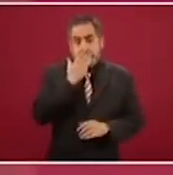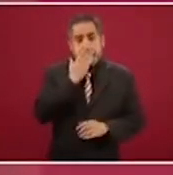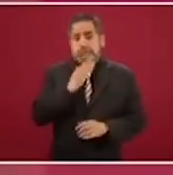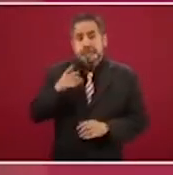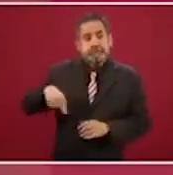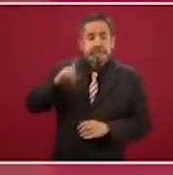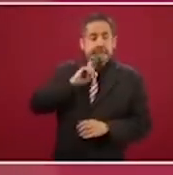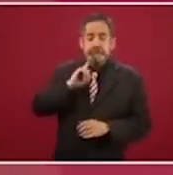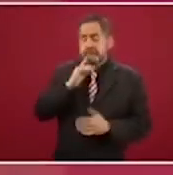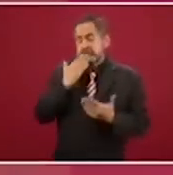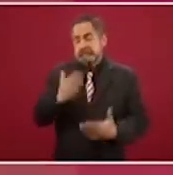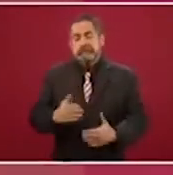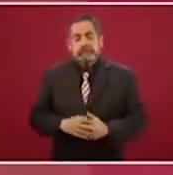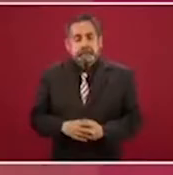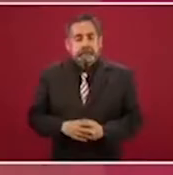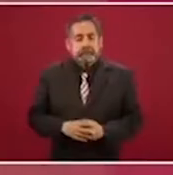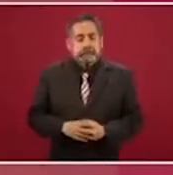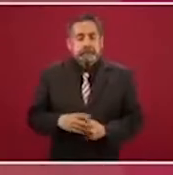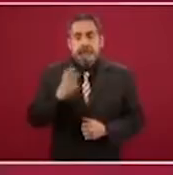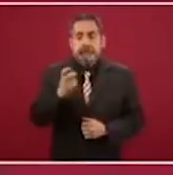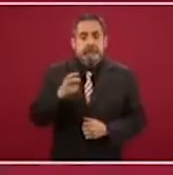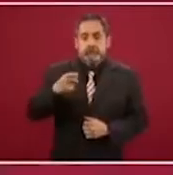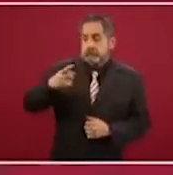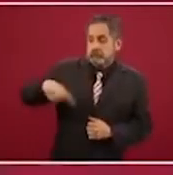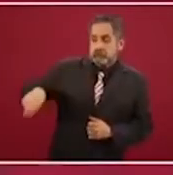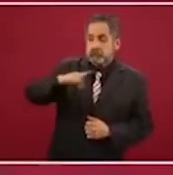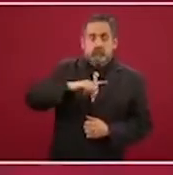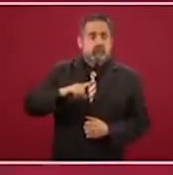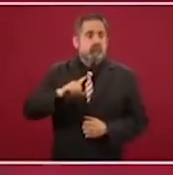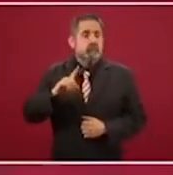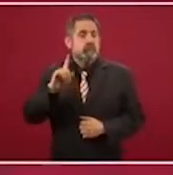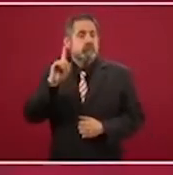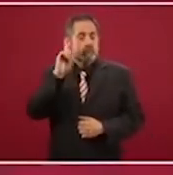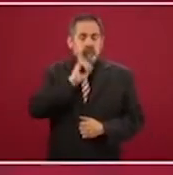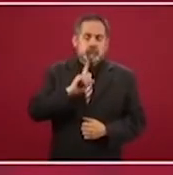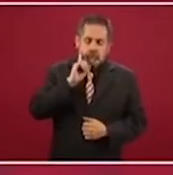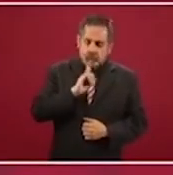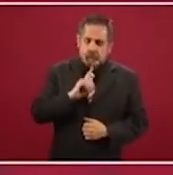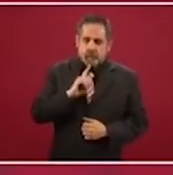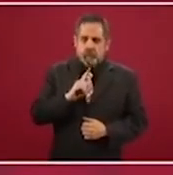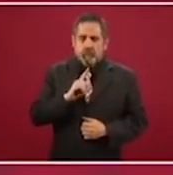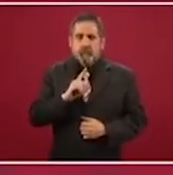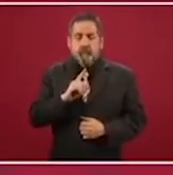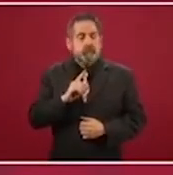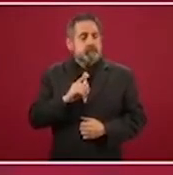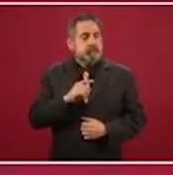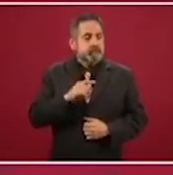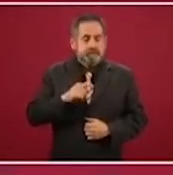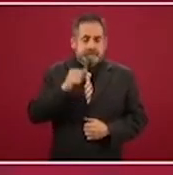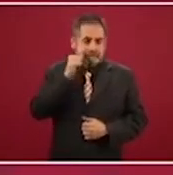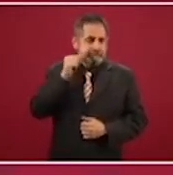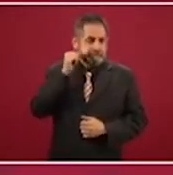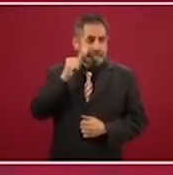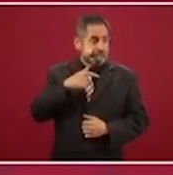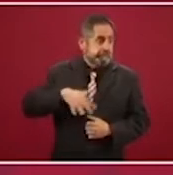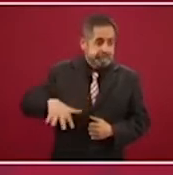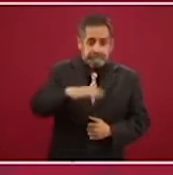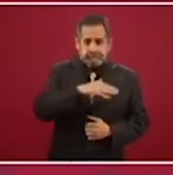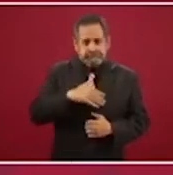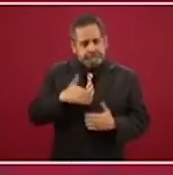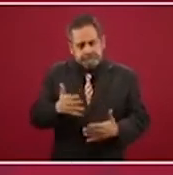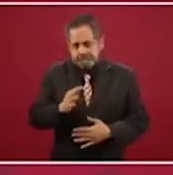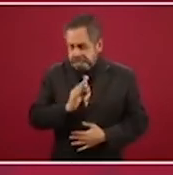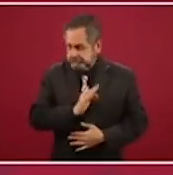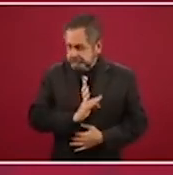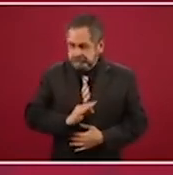Yo quiero pues felicitar a todas las mujeres que participaron en el movimiento del día de